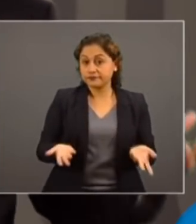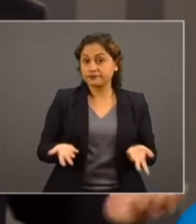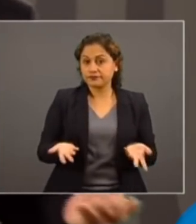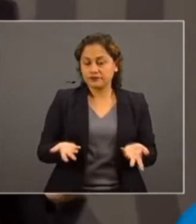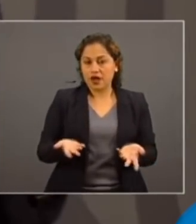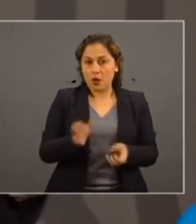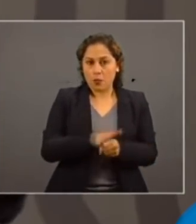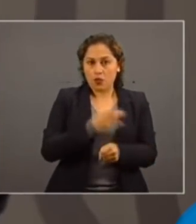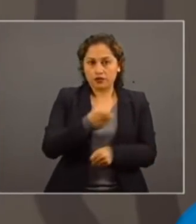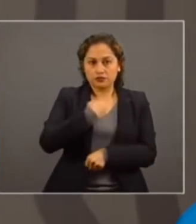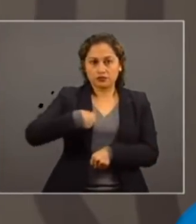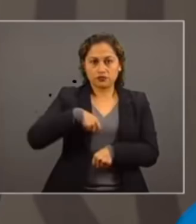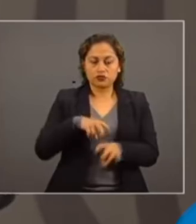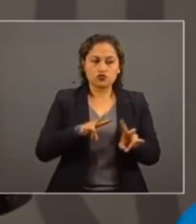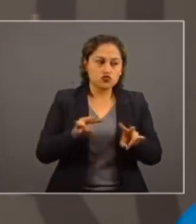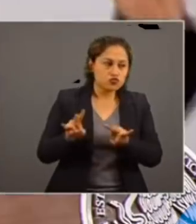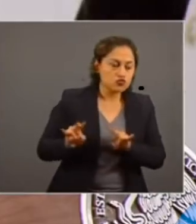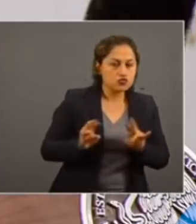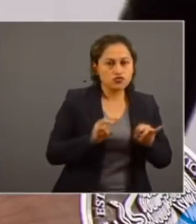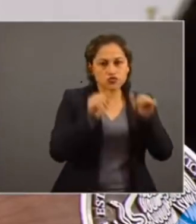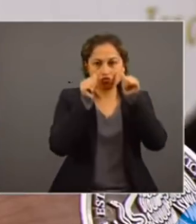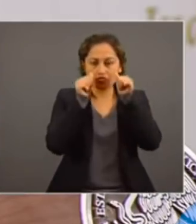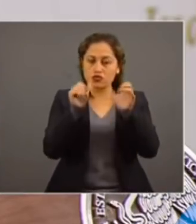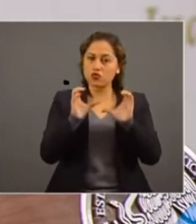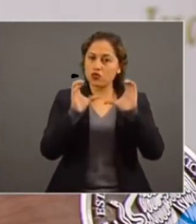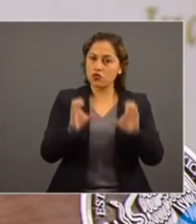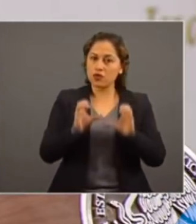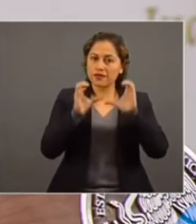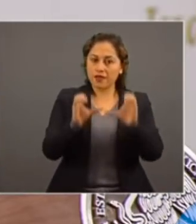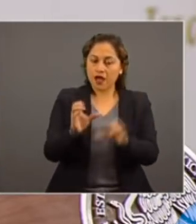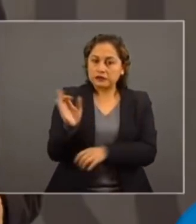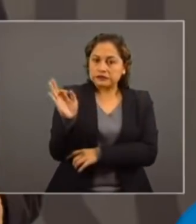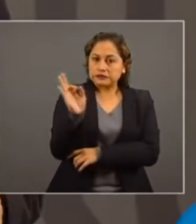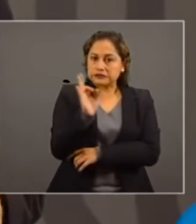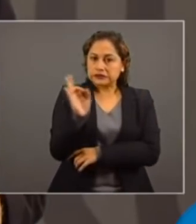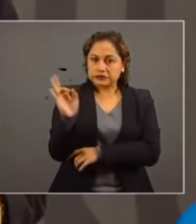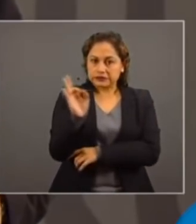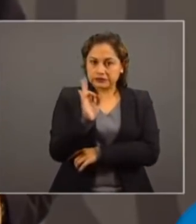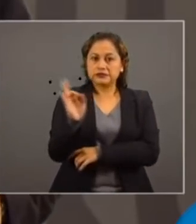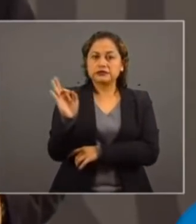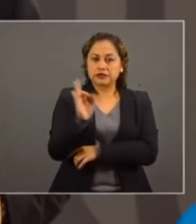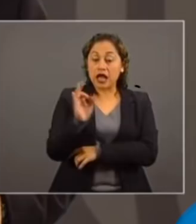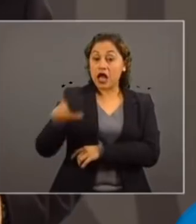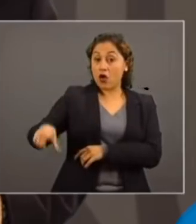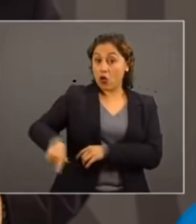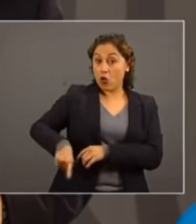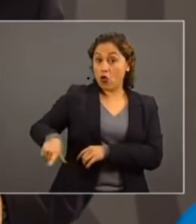creando un este gobierno mundial